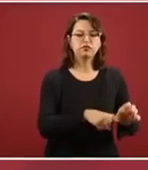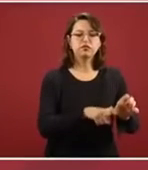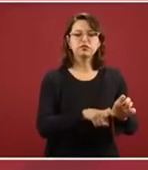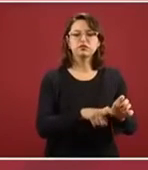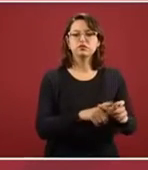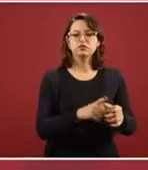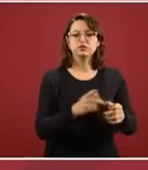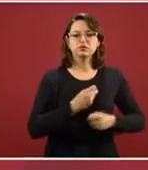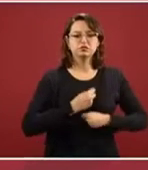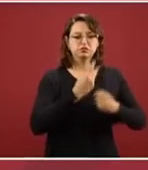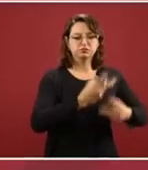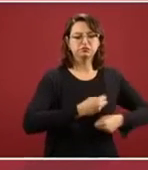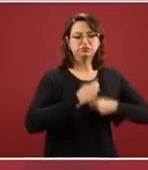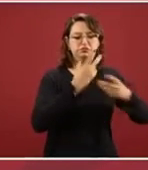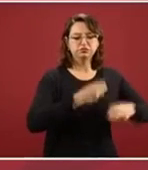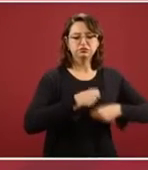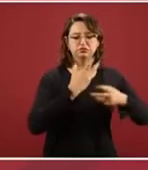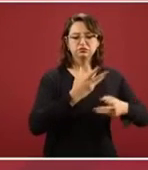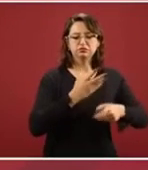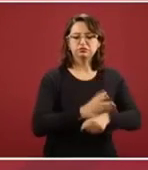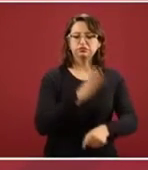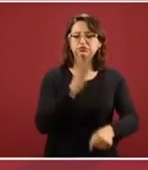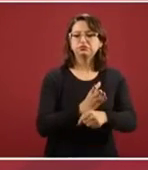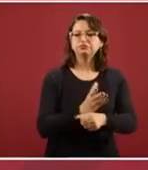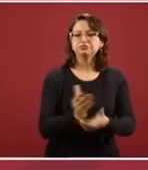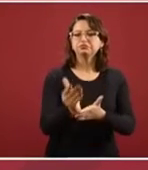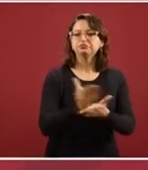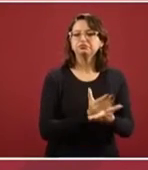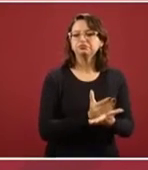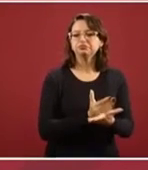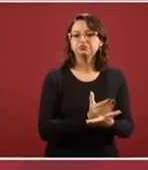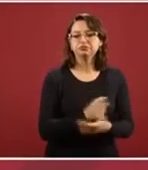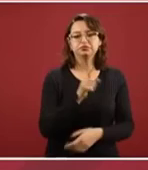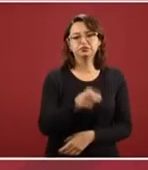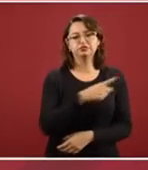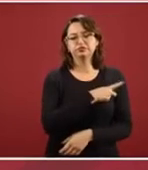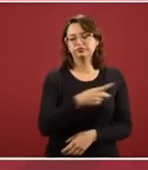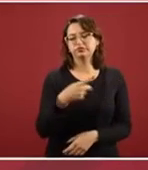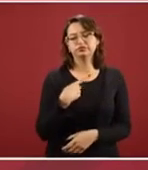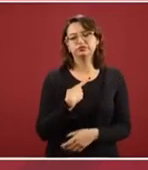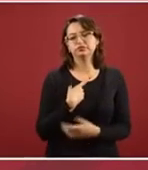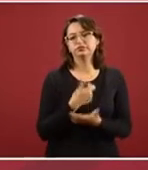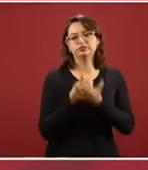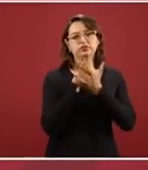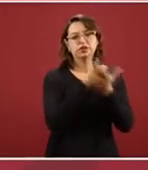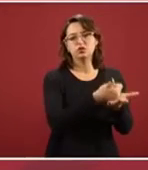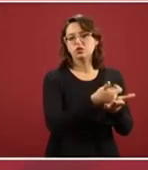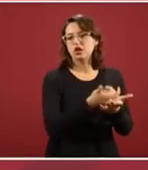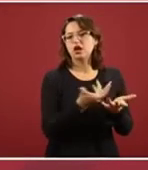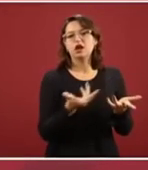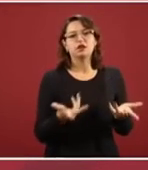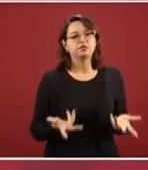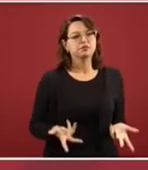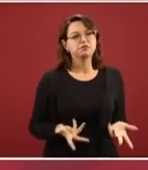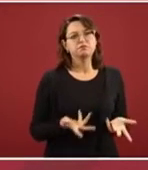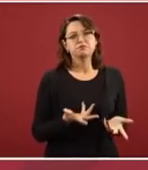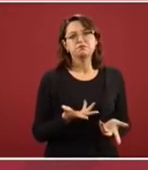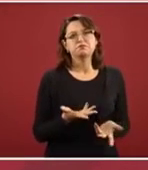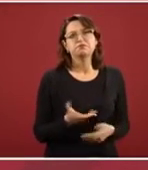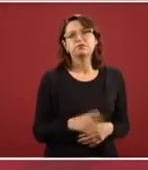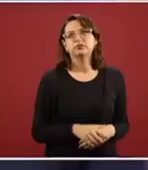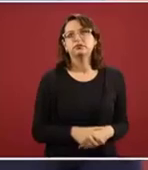reducir penas si se colabora, si se